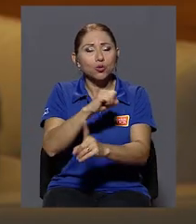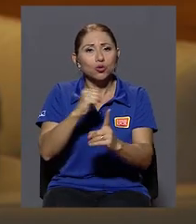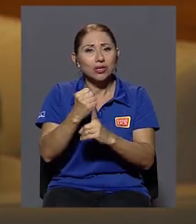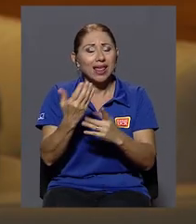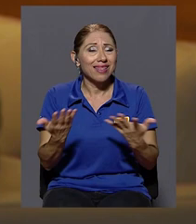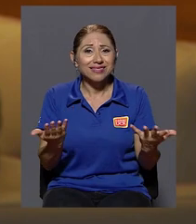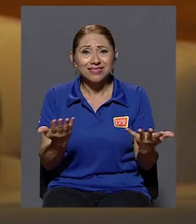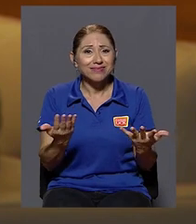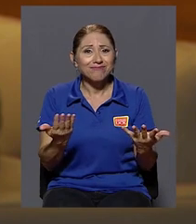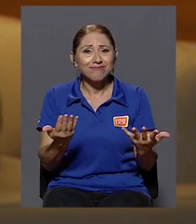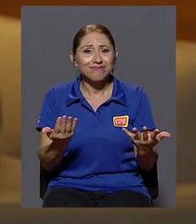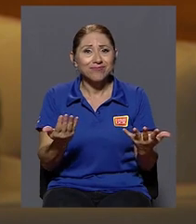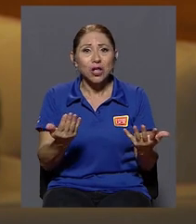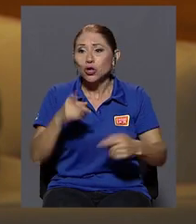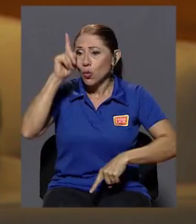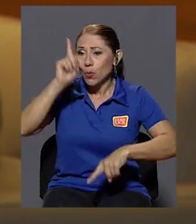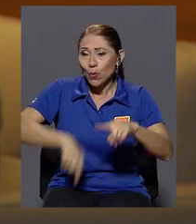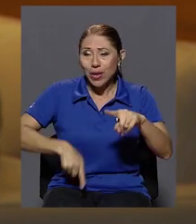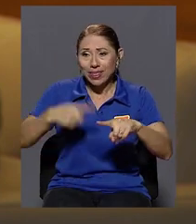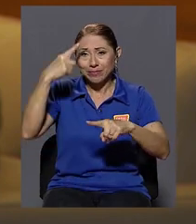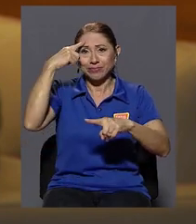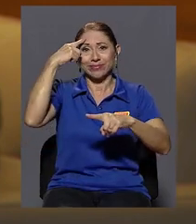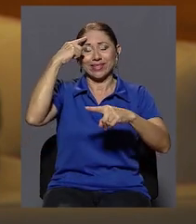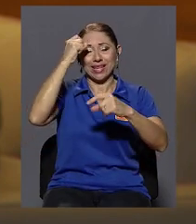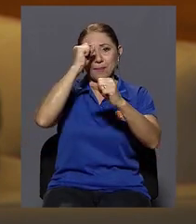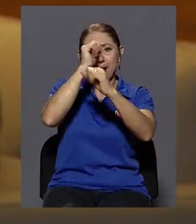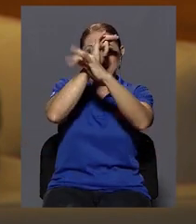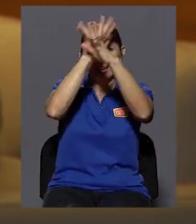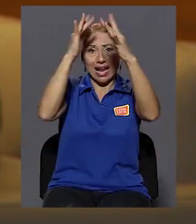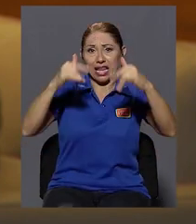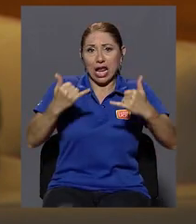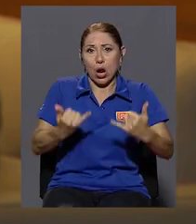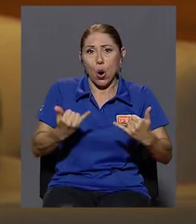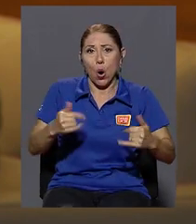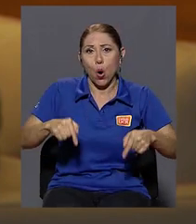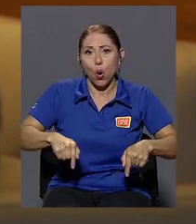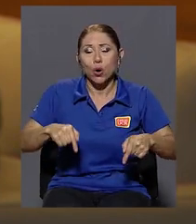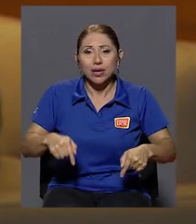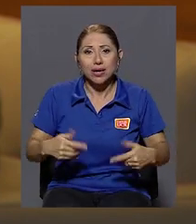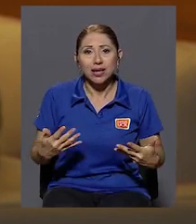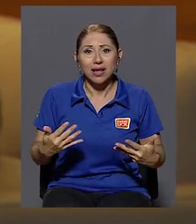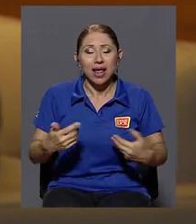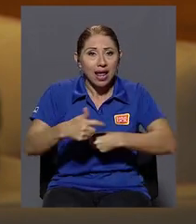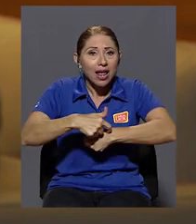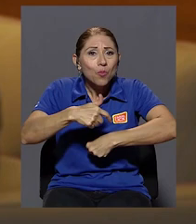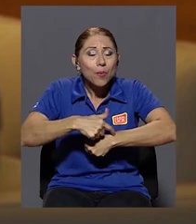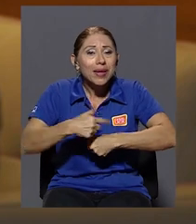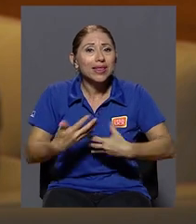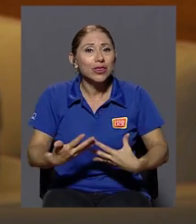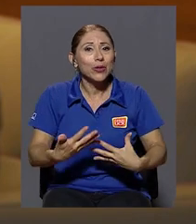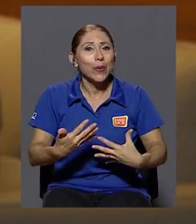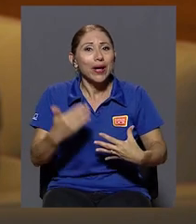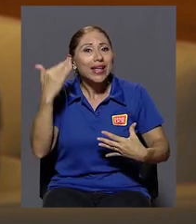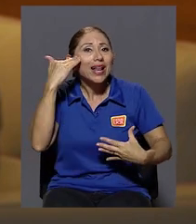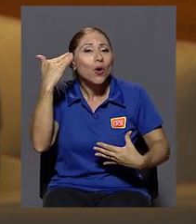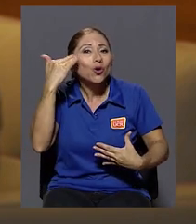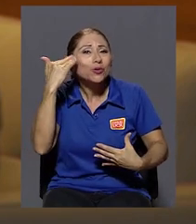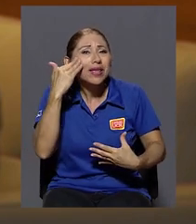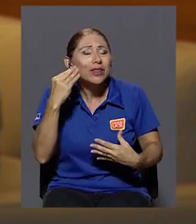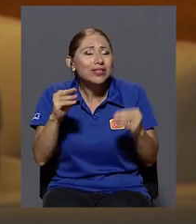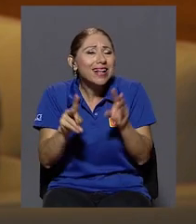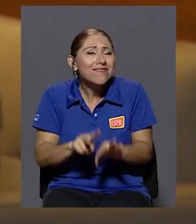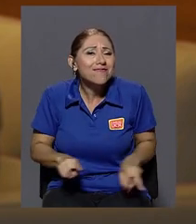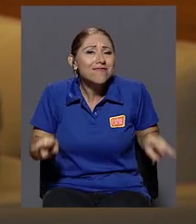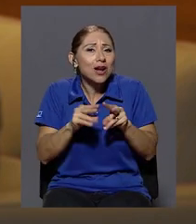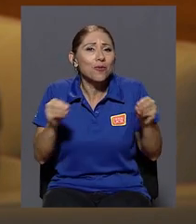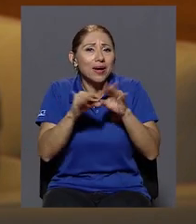poder mejorar como sociedades. Es inviable imaginar que hoy en el momento en el cual el conocimiento es el valor